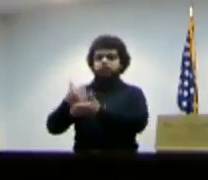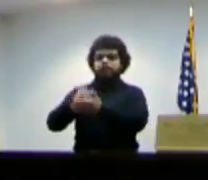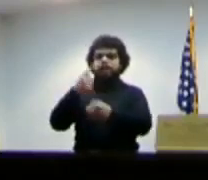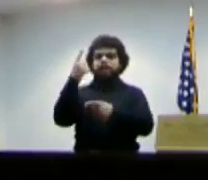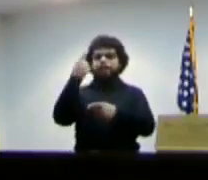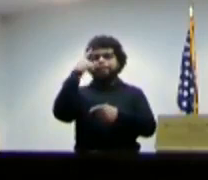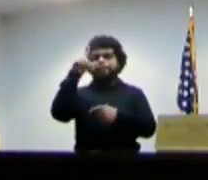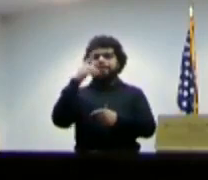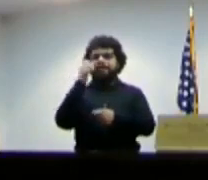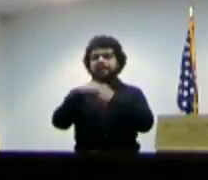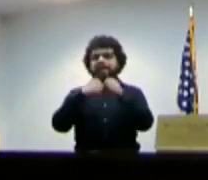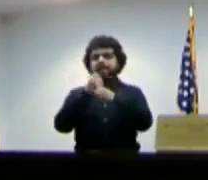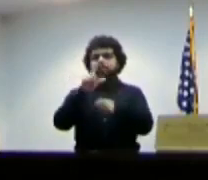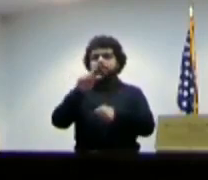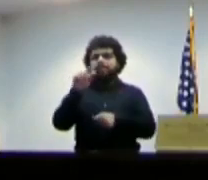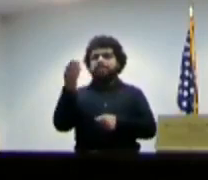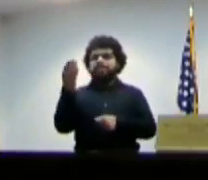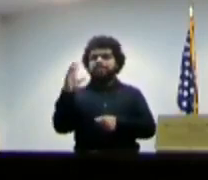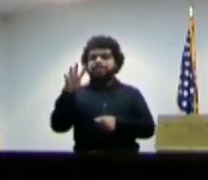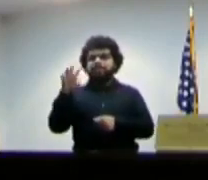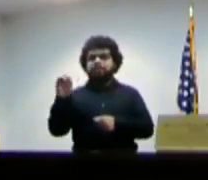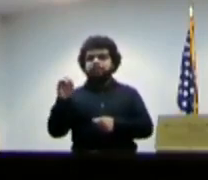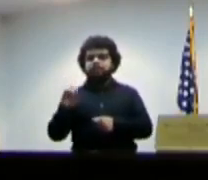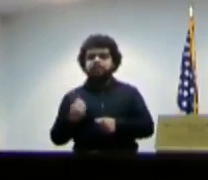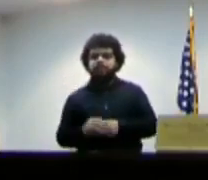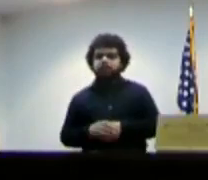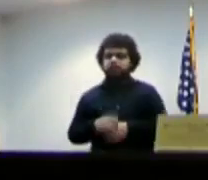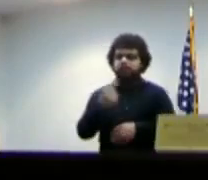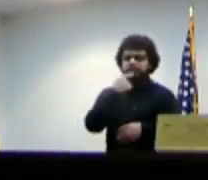usted lo que nos está diciendo es que vamos a ir al gas.